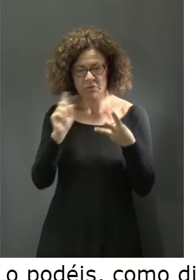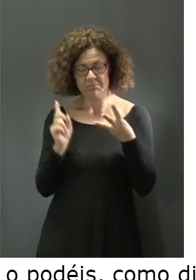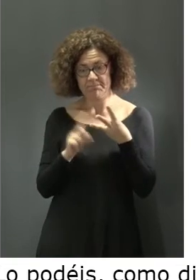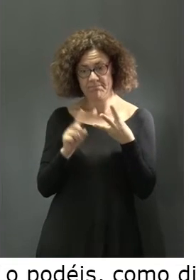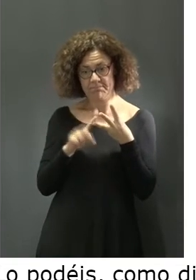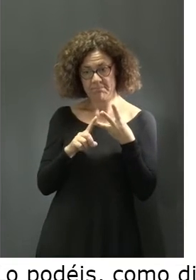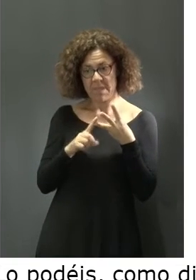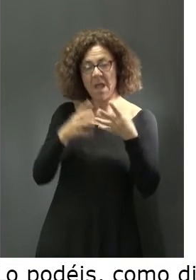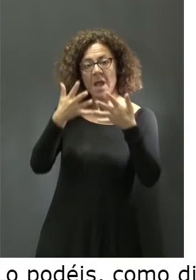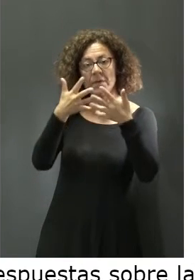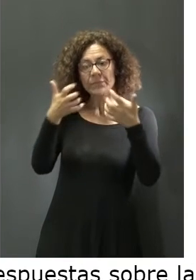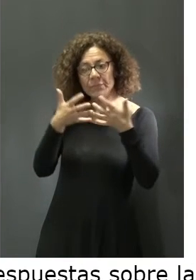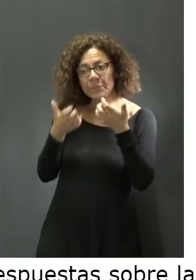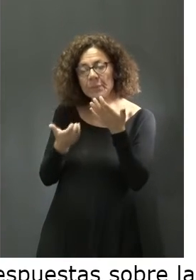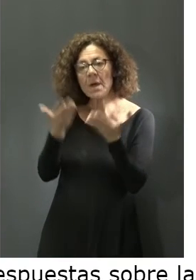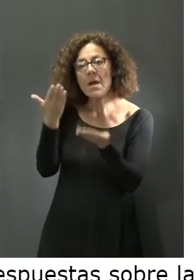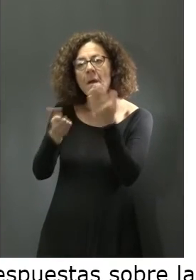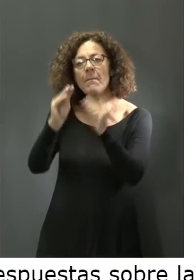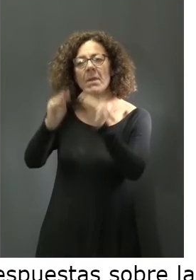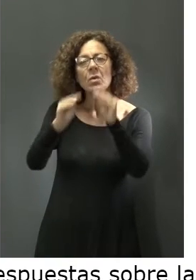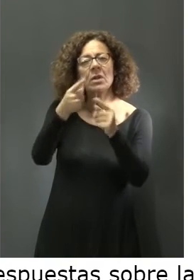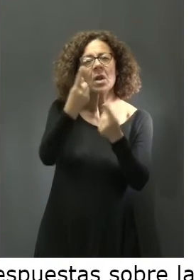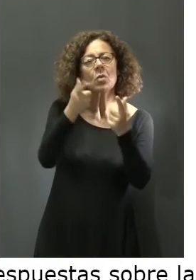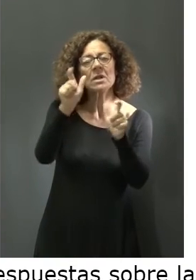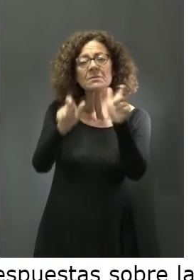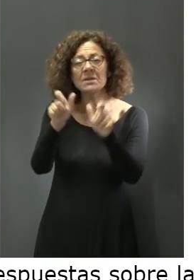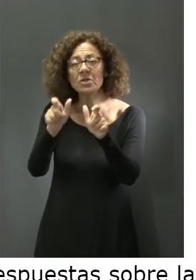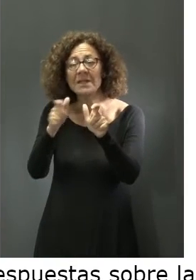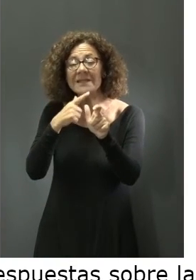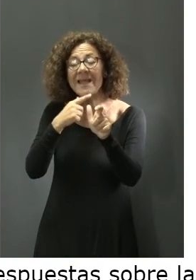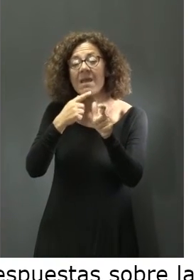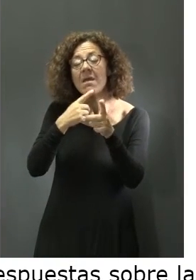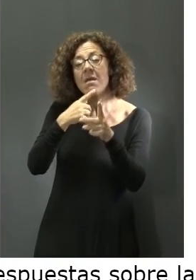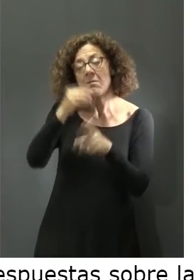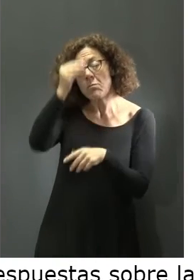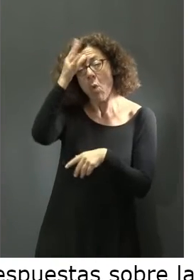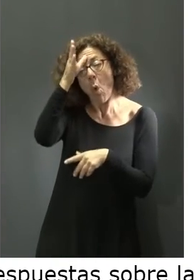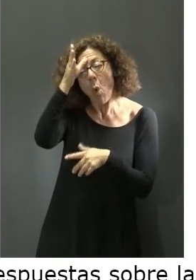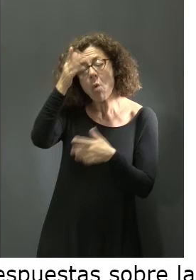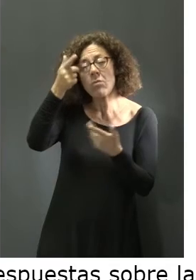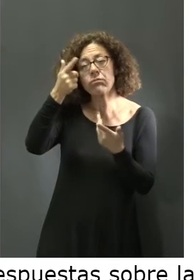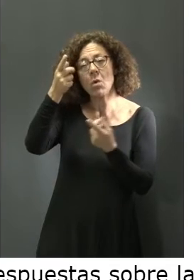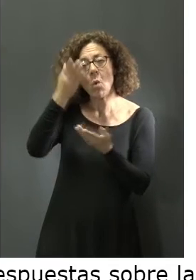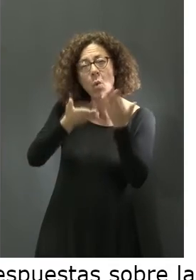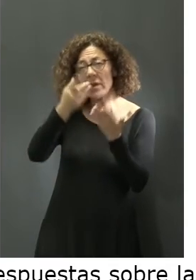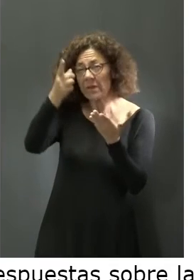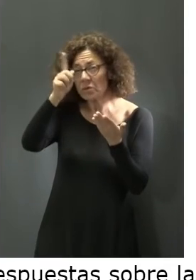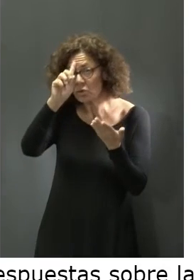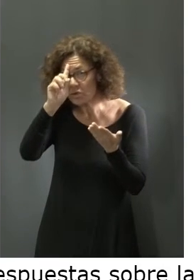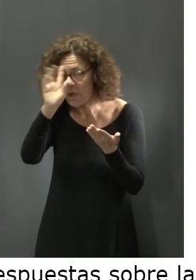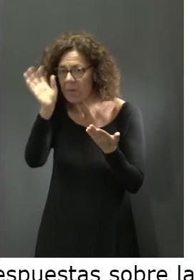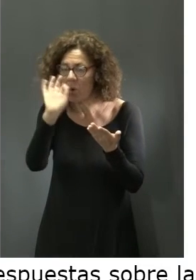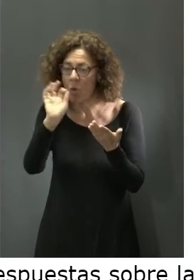continuación, testarlos con algunas personas que no estaban formadas en el ámbito jurídico, que eran de otras